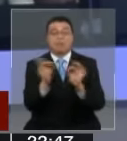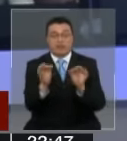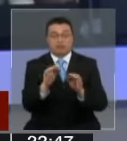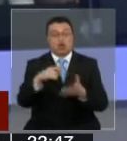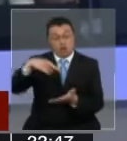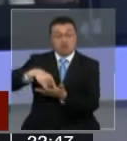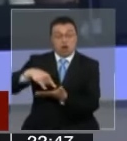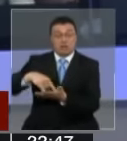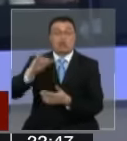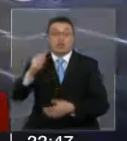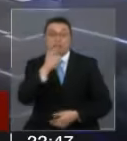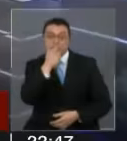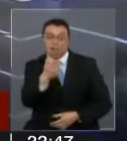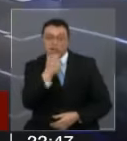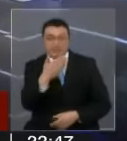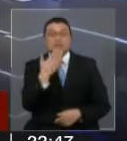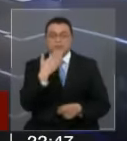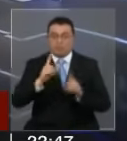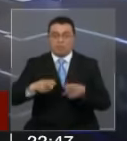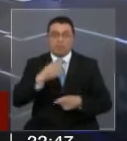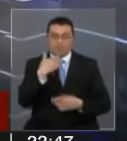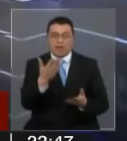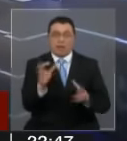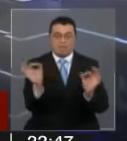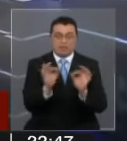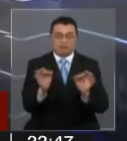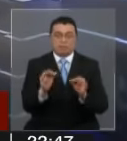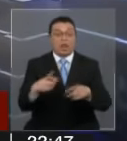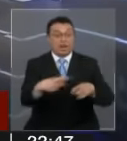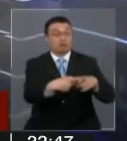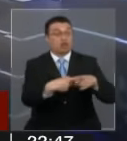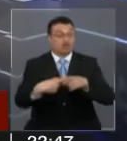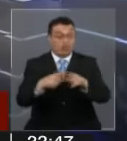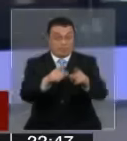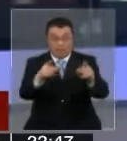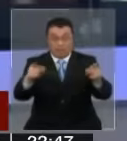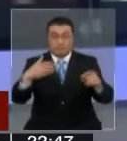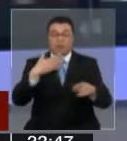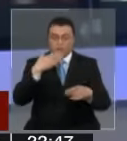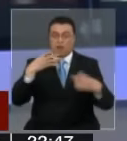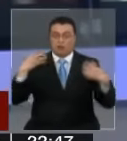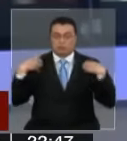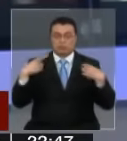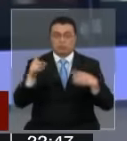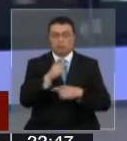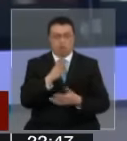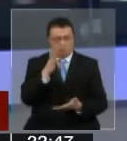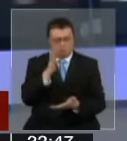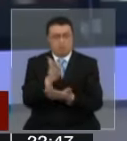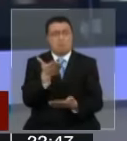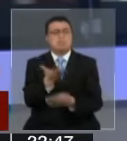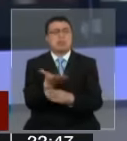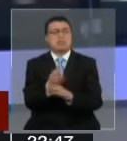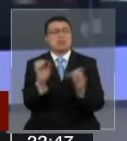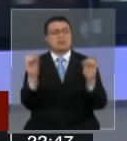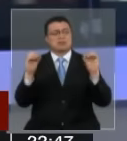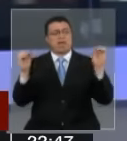periodistas. Pero también quiero decir, la sociedad también es responsable de esto, no hemos exigido nada.